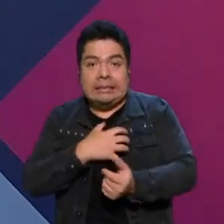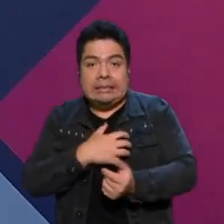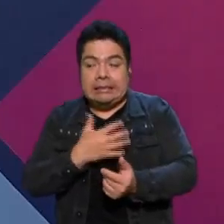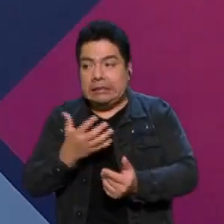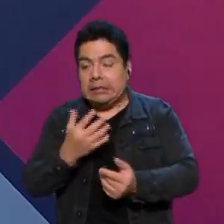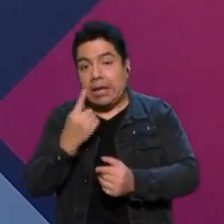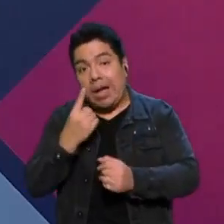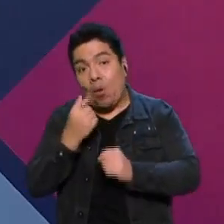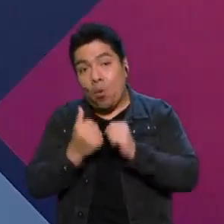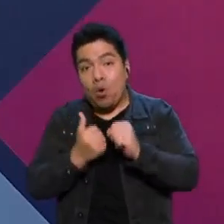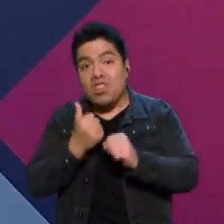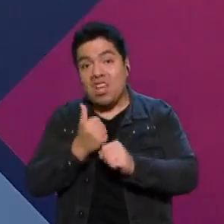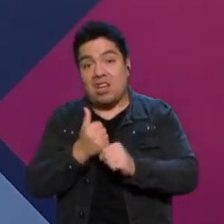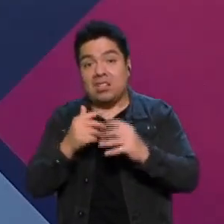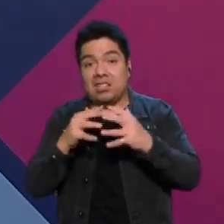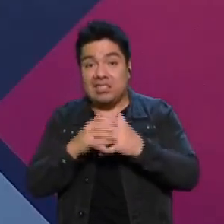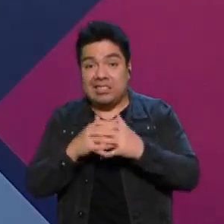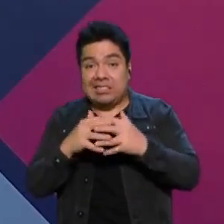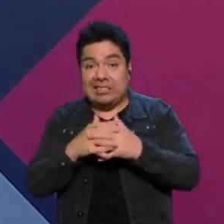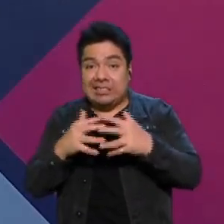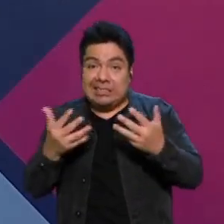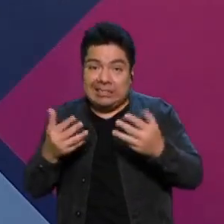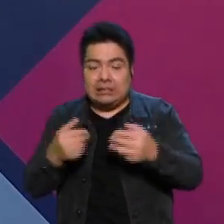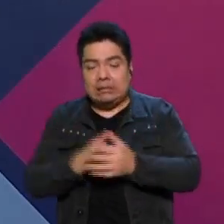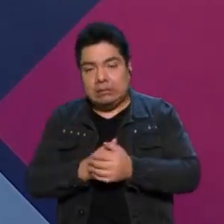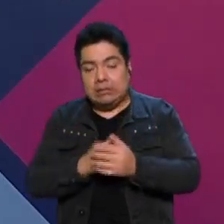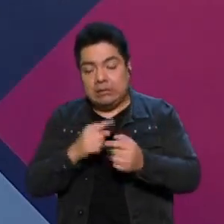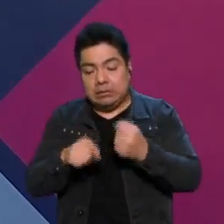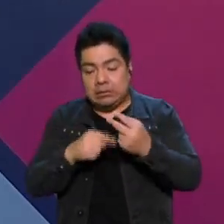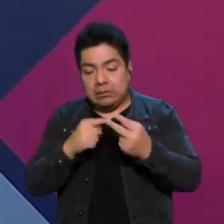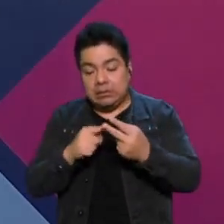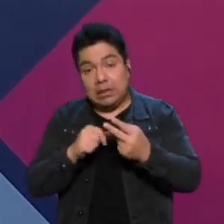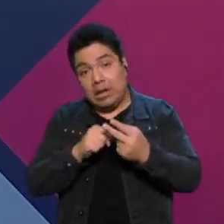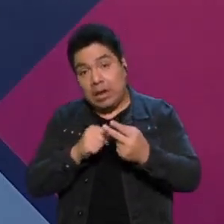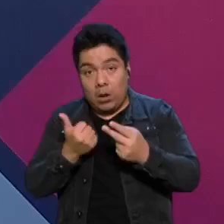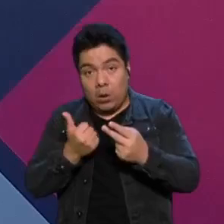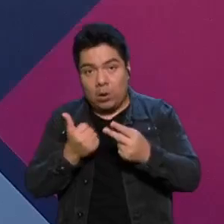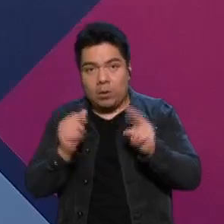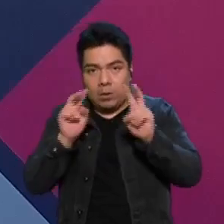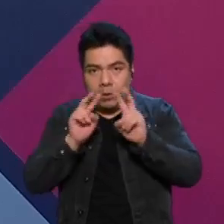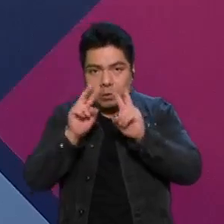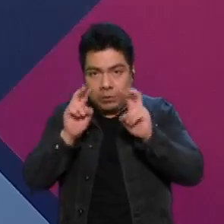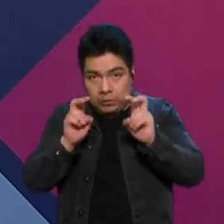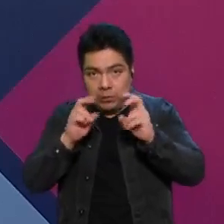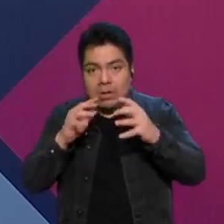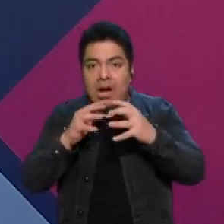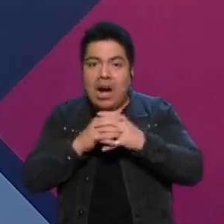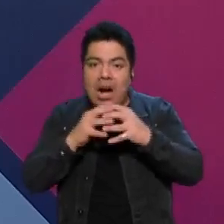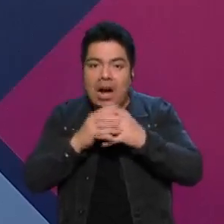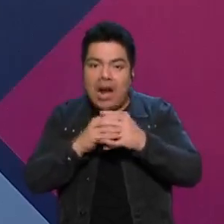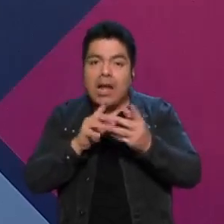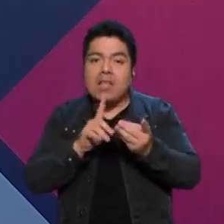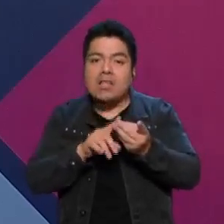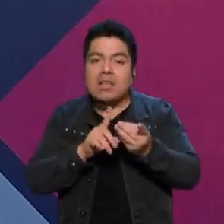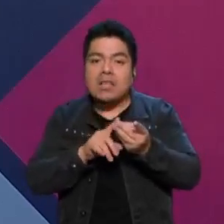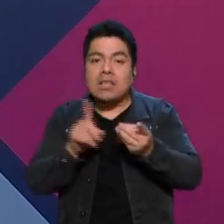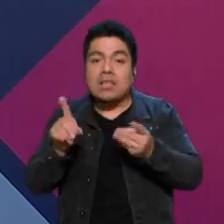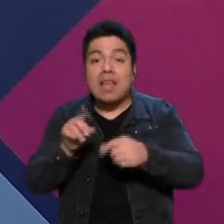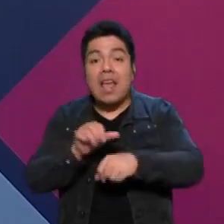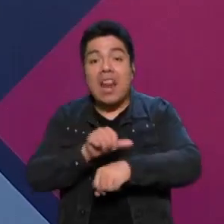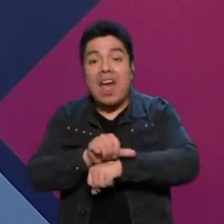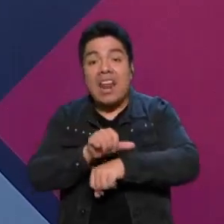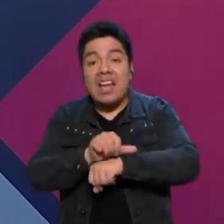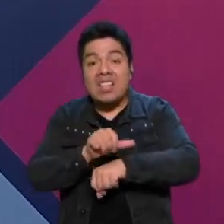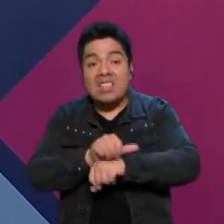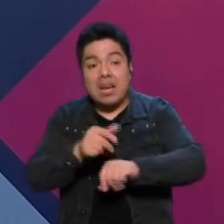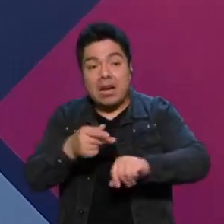de un año de inicio de la guerra, y otra mesa muy interesante sobre lo que está pasando en estos momentos en Argentina,